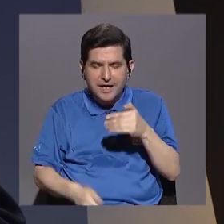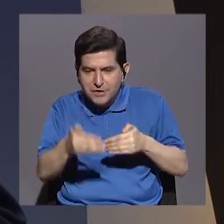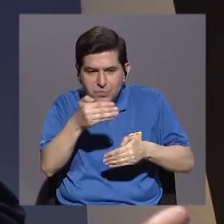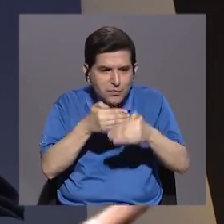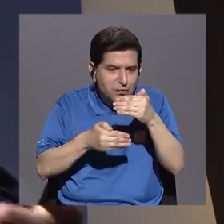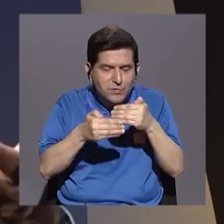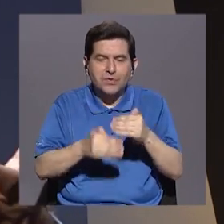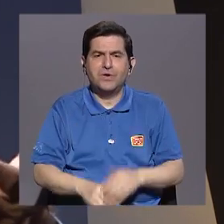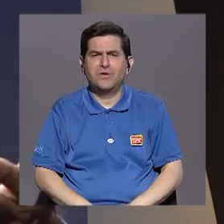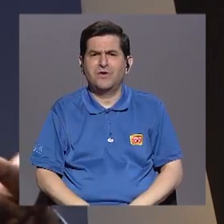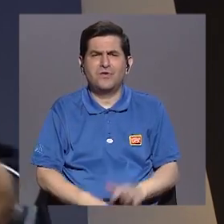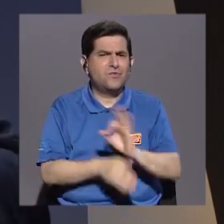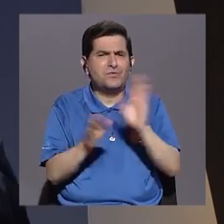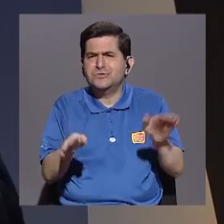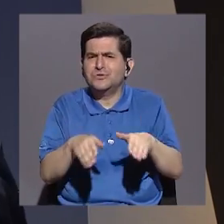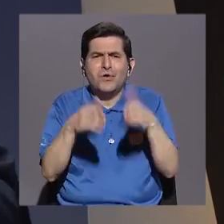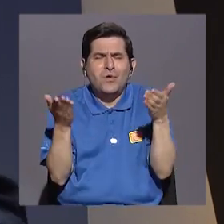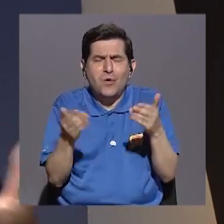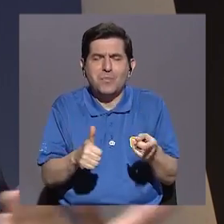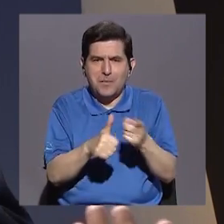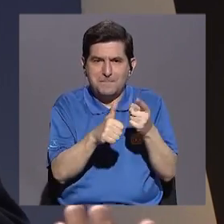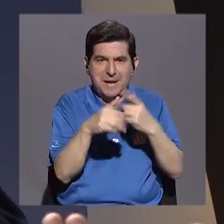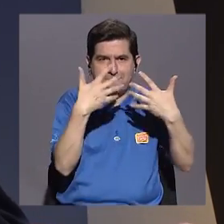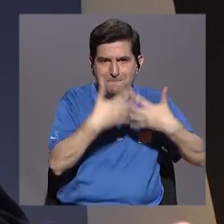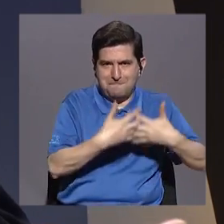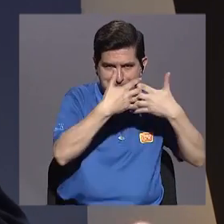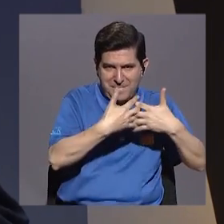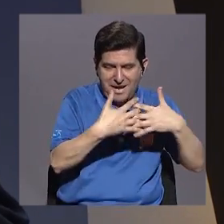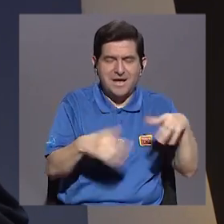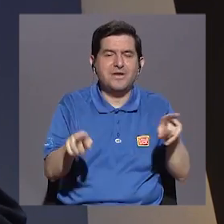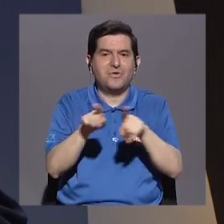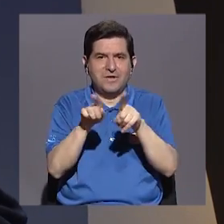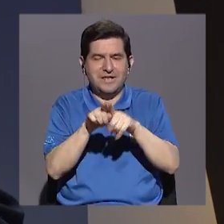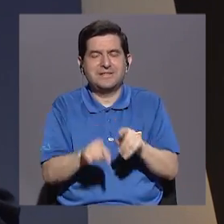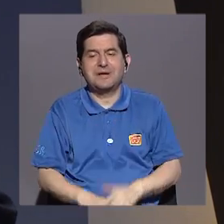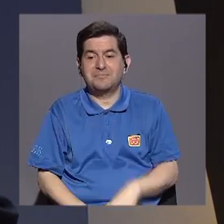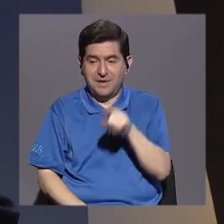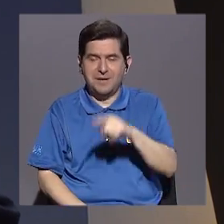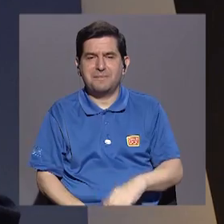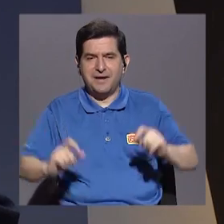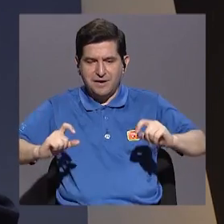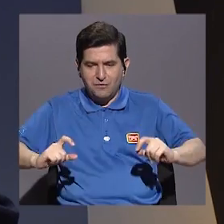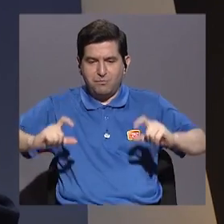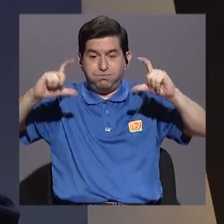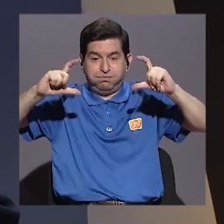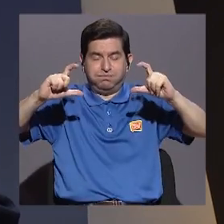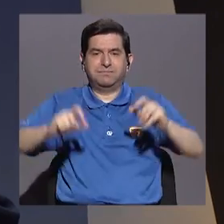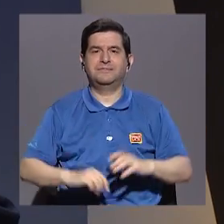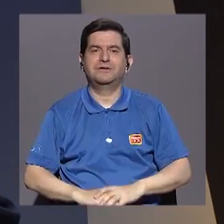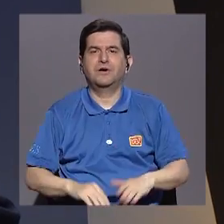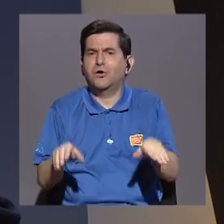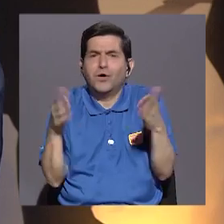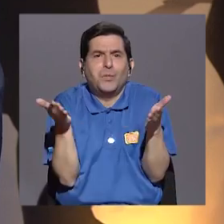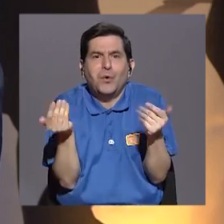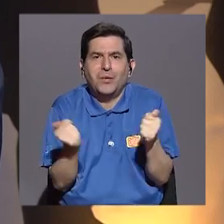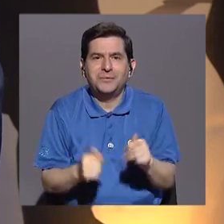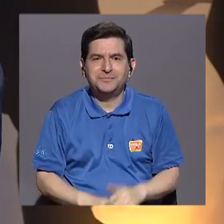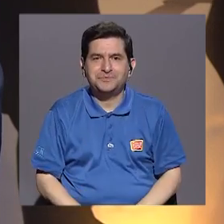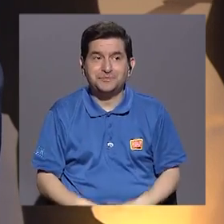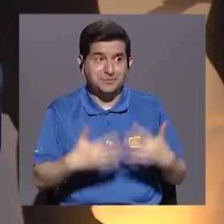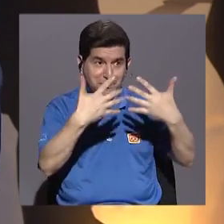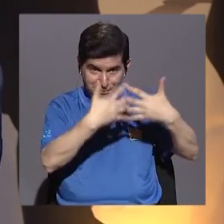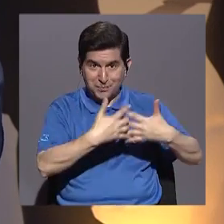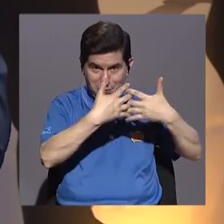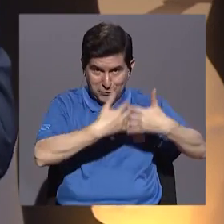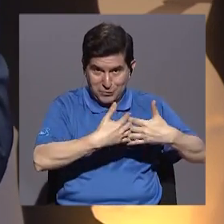cómo funciona ese motor primero como motor y después como generador cargando la batería como un motor